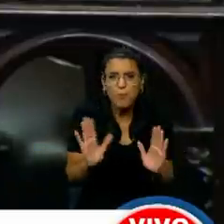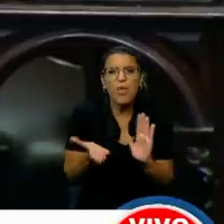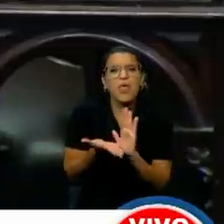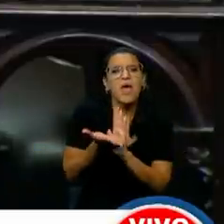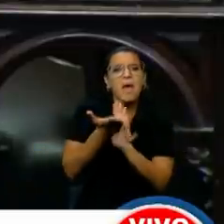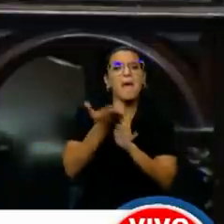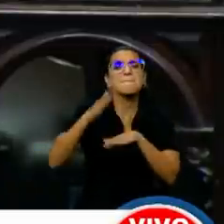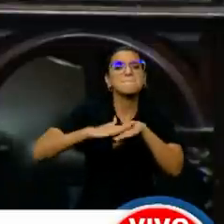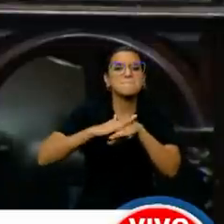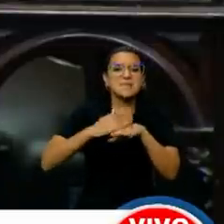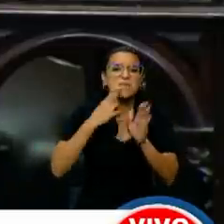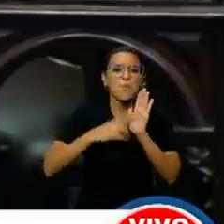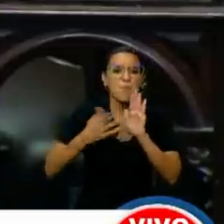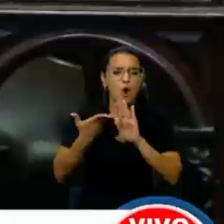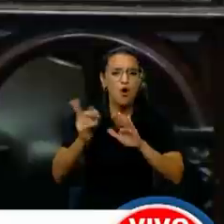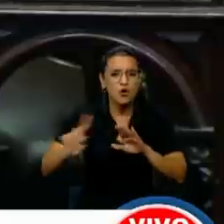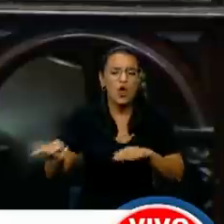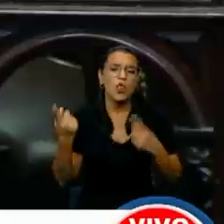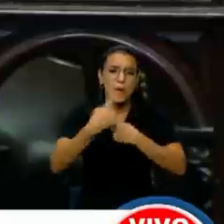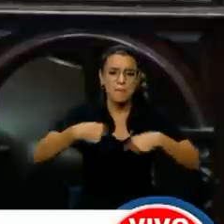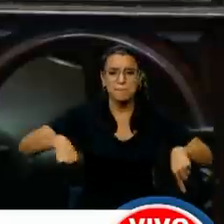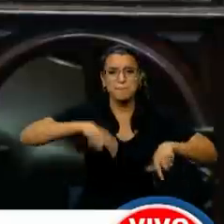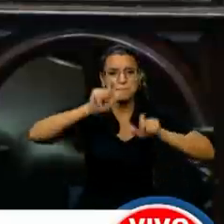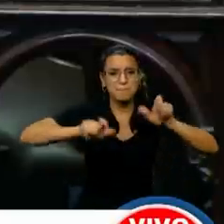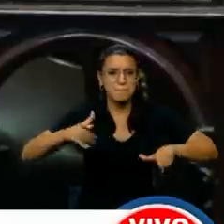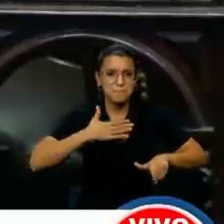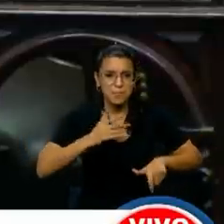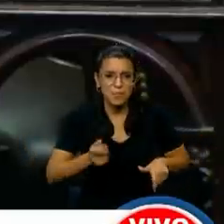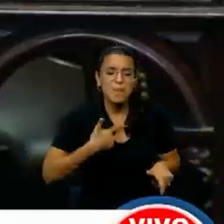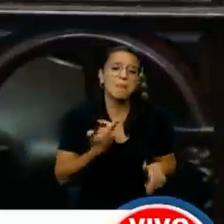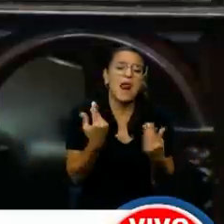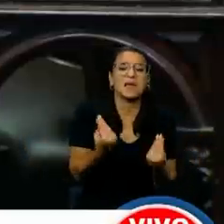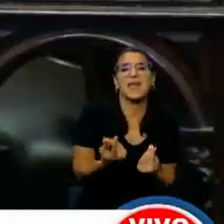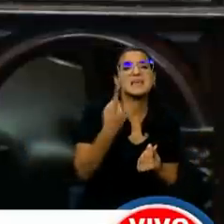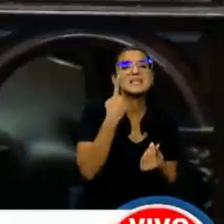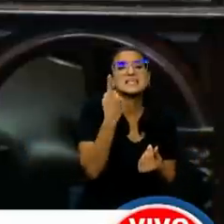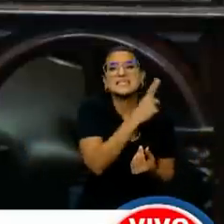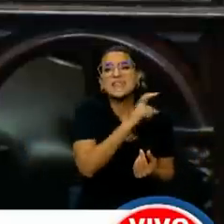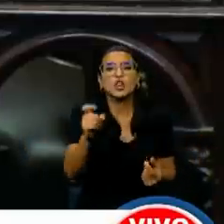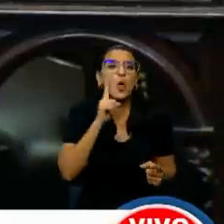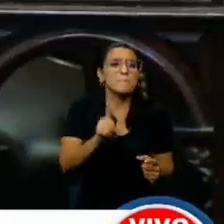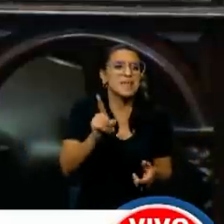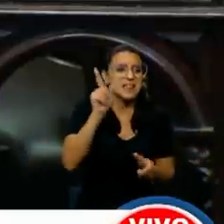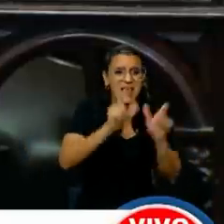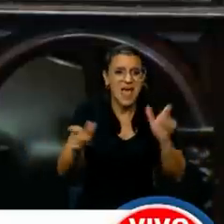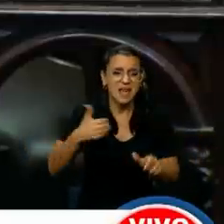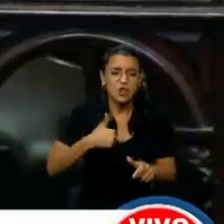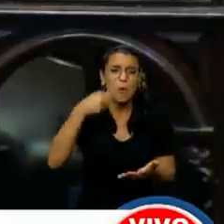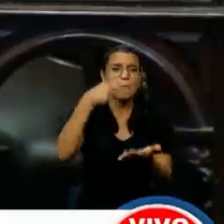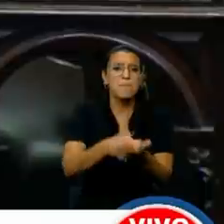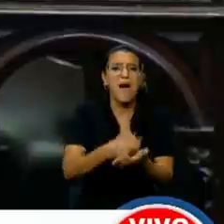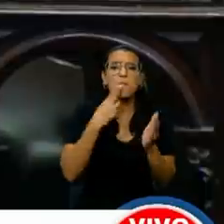el mínimo no imponible de bienes personales para que cientos de miles de argentinos dejen de pagar ese impuesto